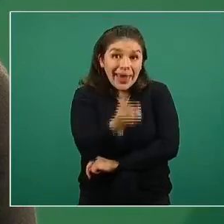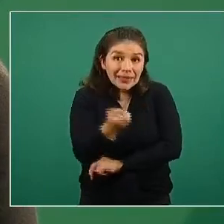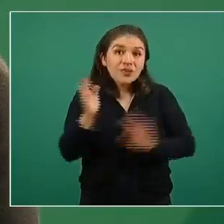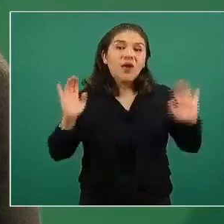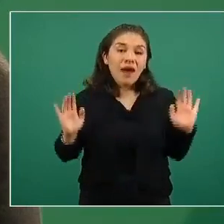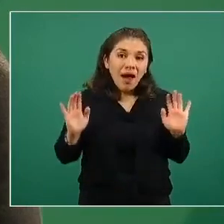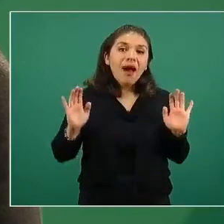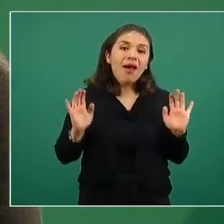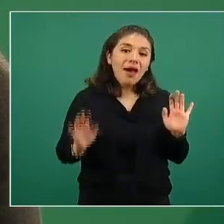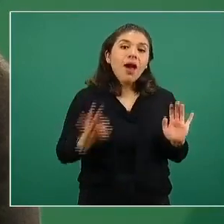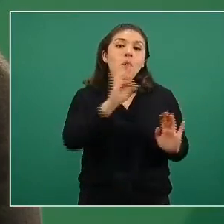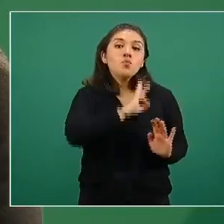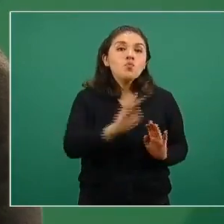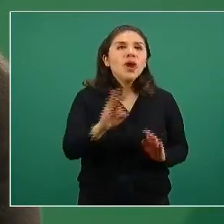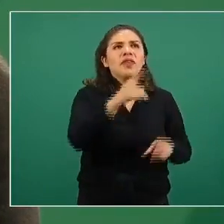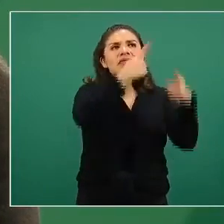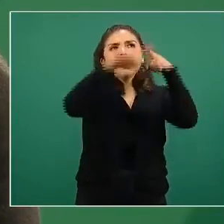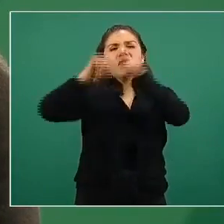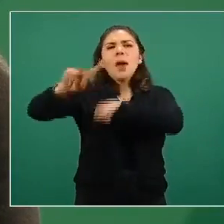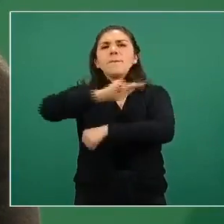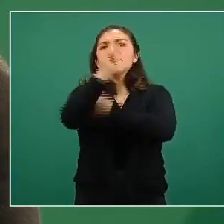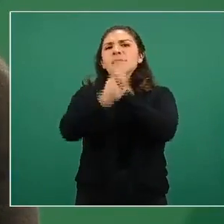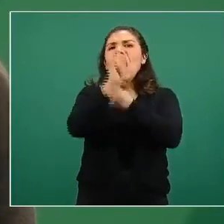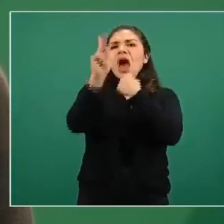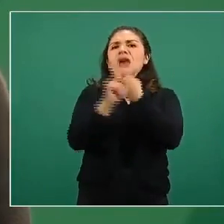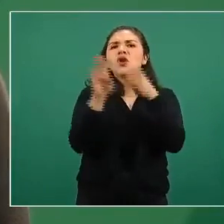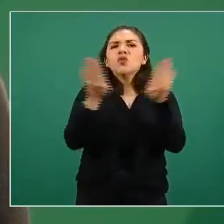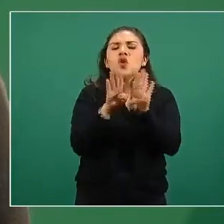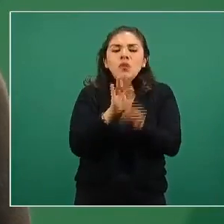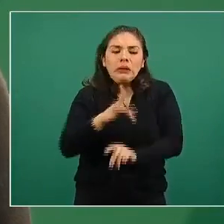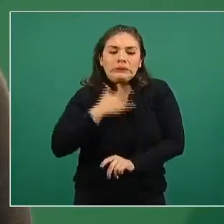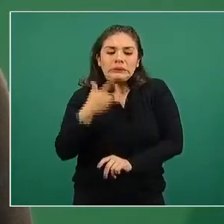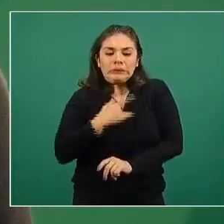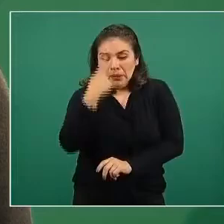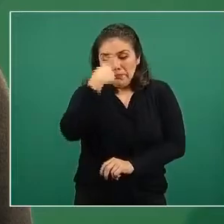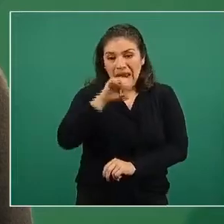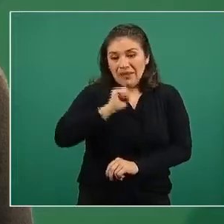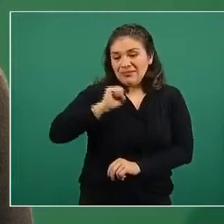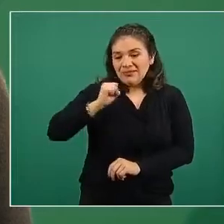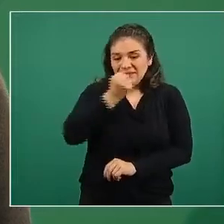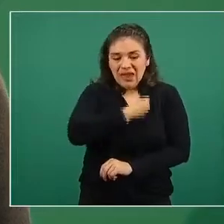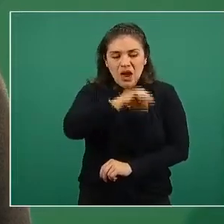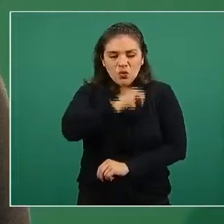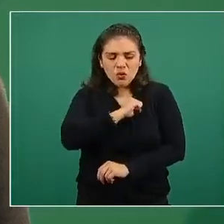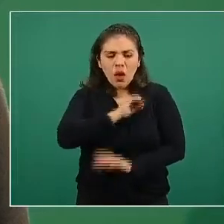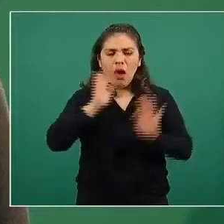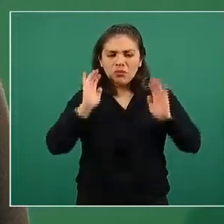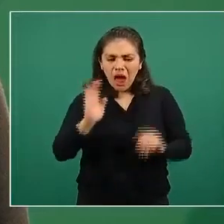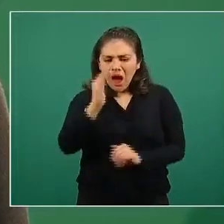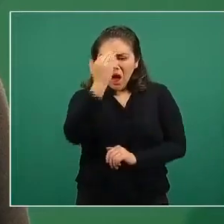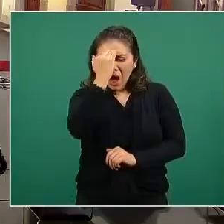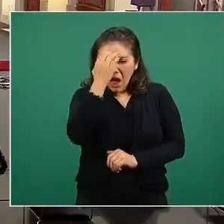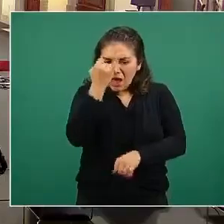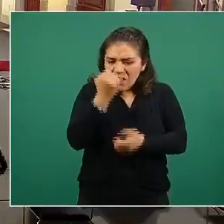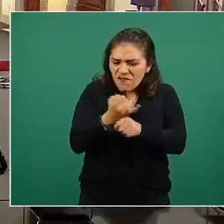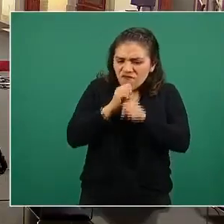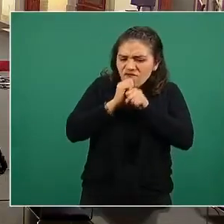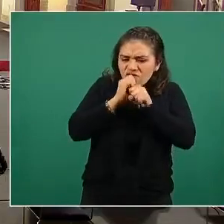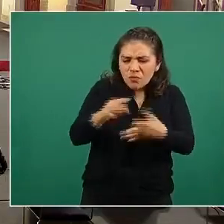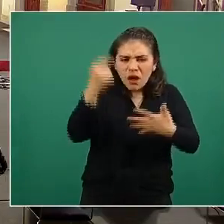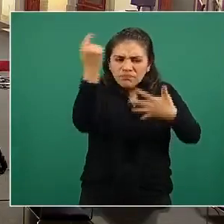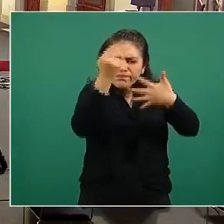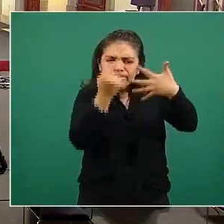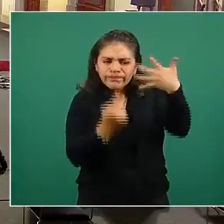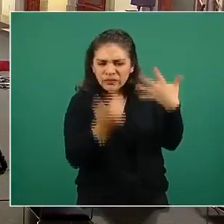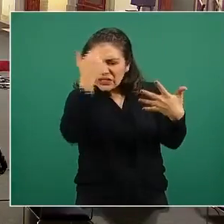posibilidad a los países y lógicamente a sus sistemas de salud de precisamente conociendo esta información y la que